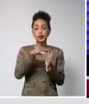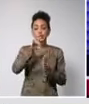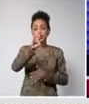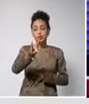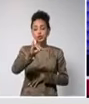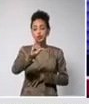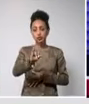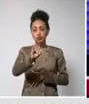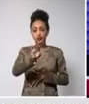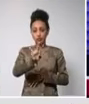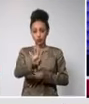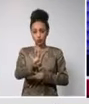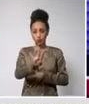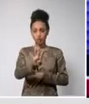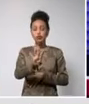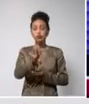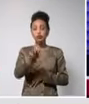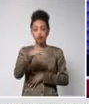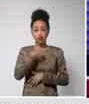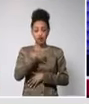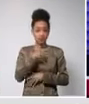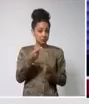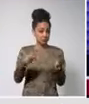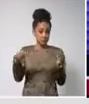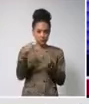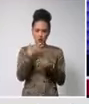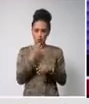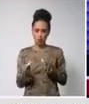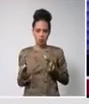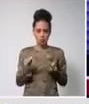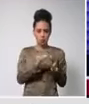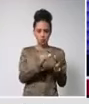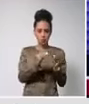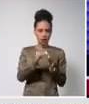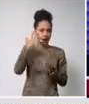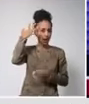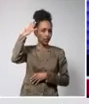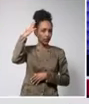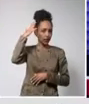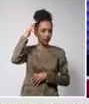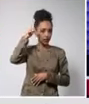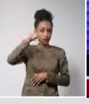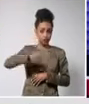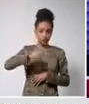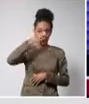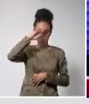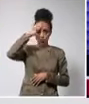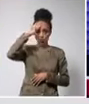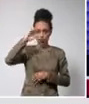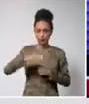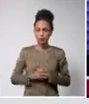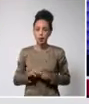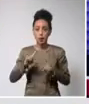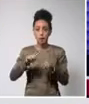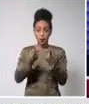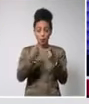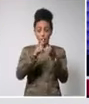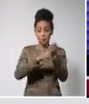4.964, han tenido como fuente de infección el exterior de nuestro país. Por